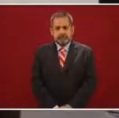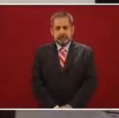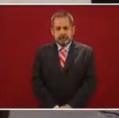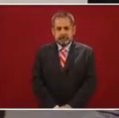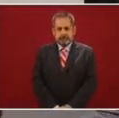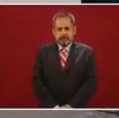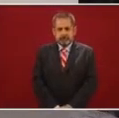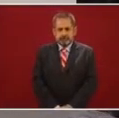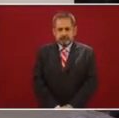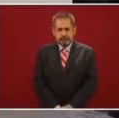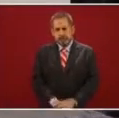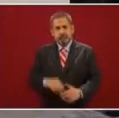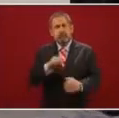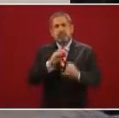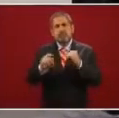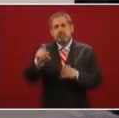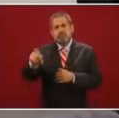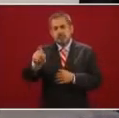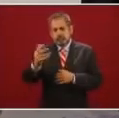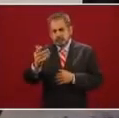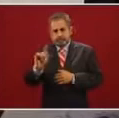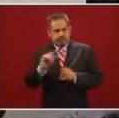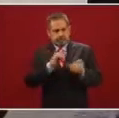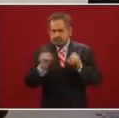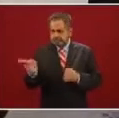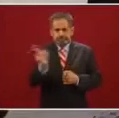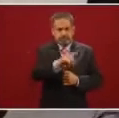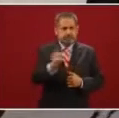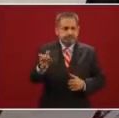A ver, nada más la chica de allá que tiene horas y con mucho gusto regreso acá.